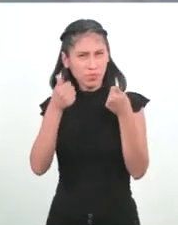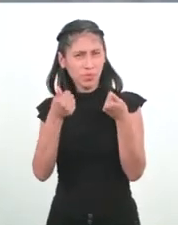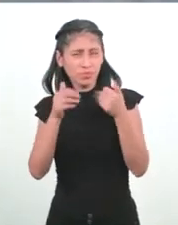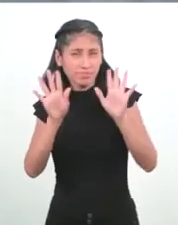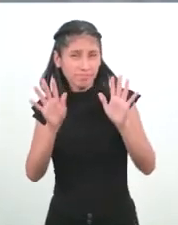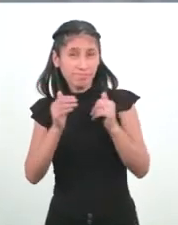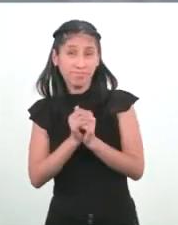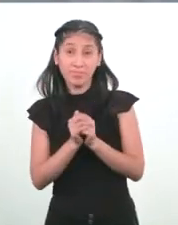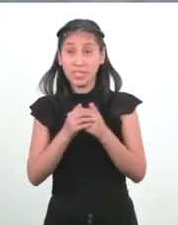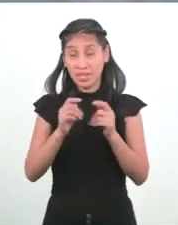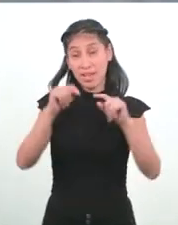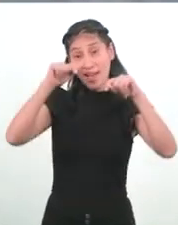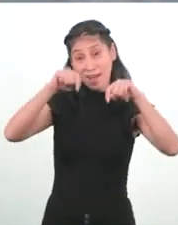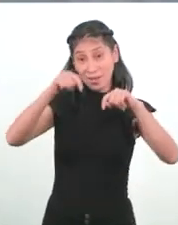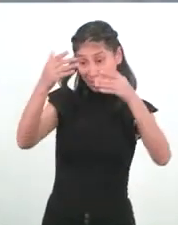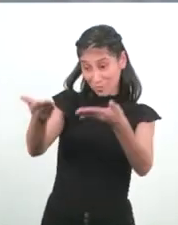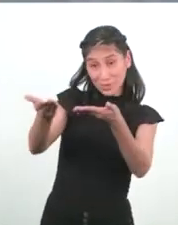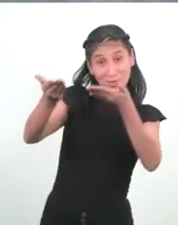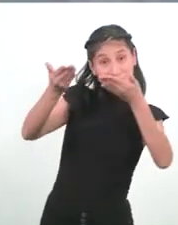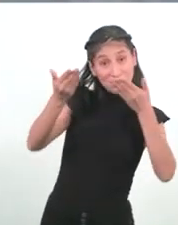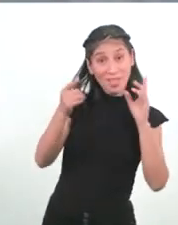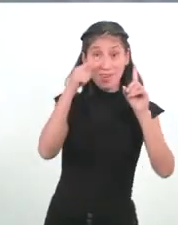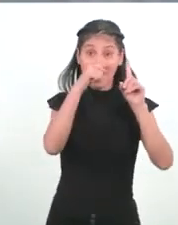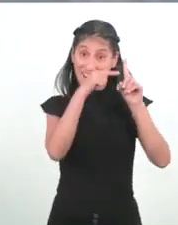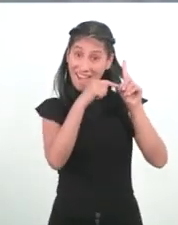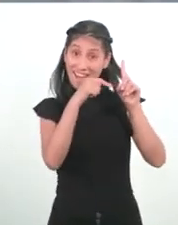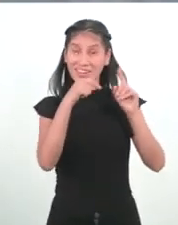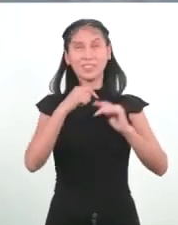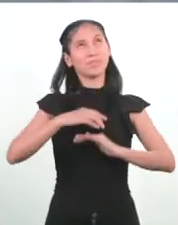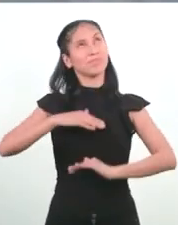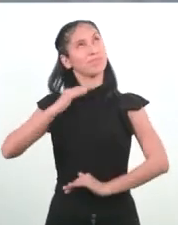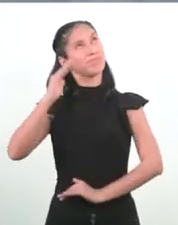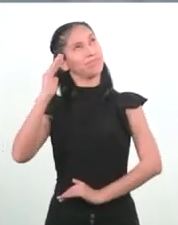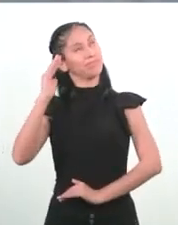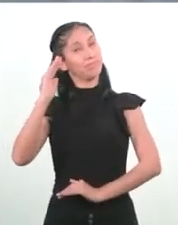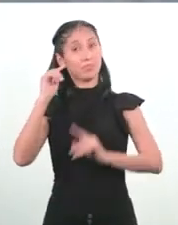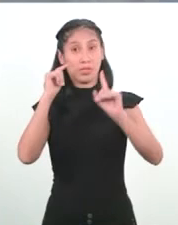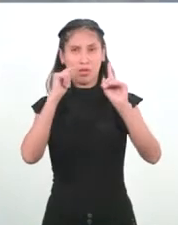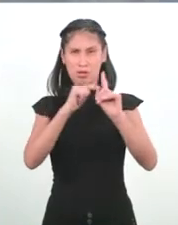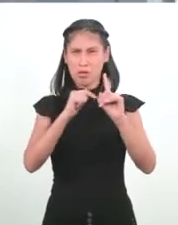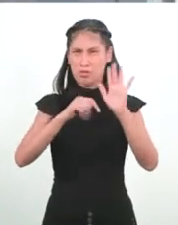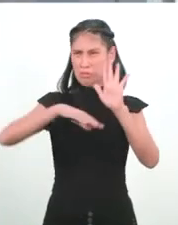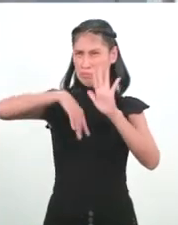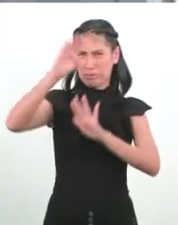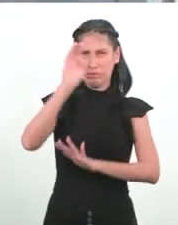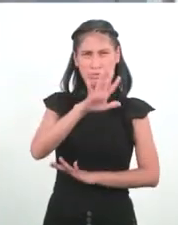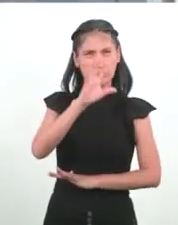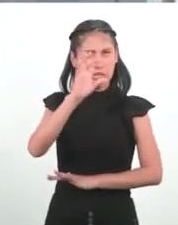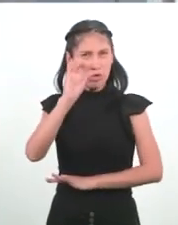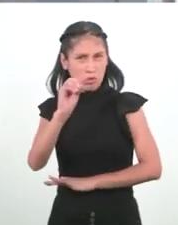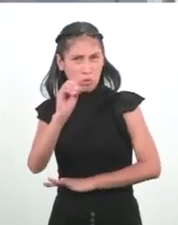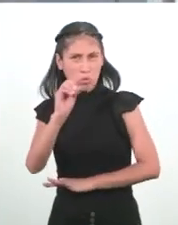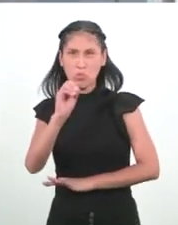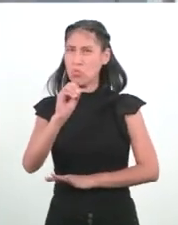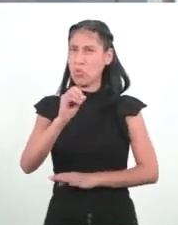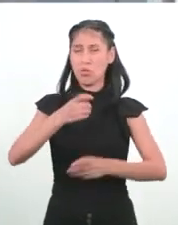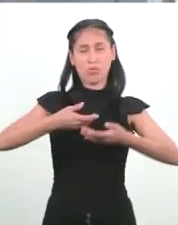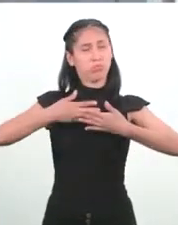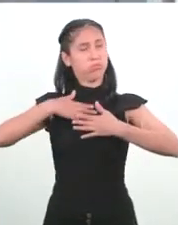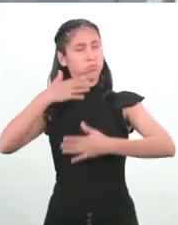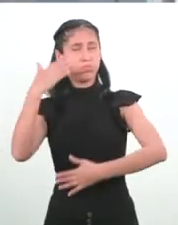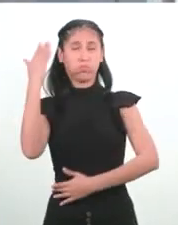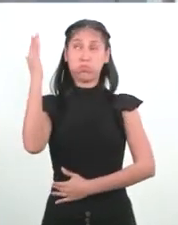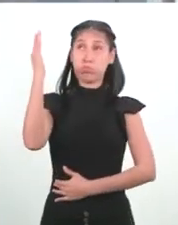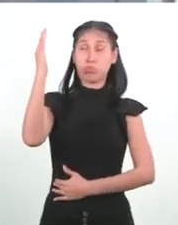Tenemos como invitado al señor maniquí. Ha participado en más de 50 vitrinas en todo el Perú y posee una